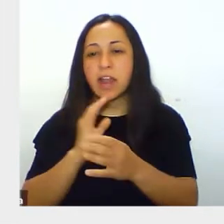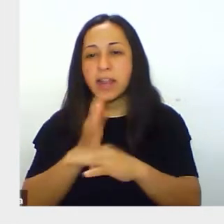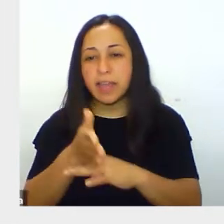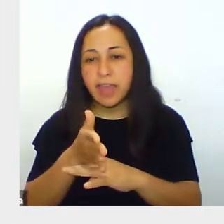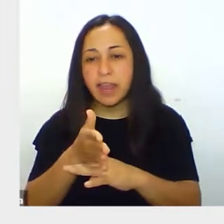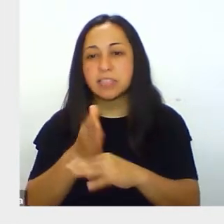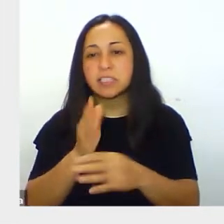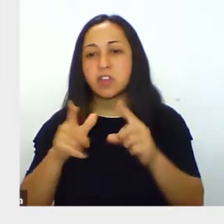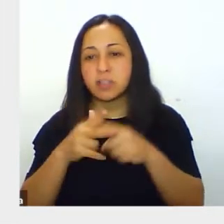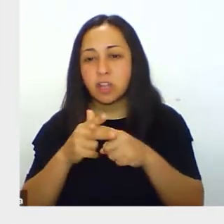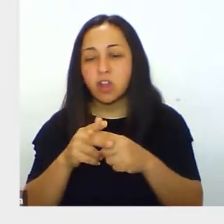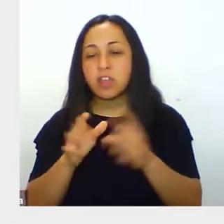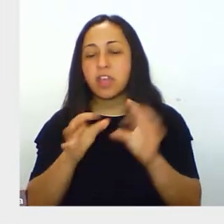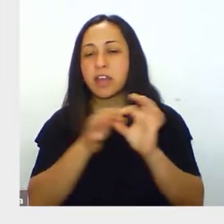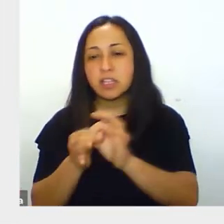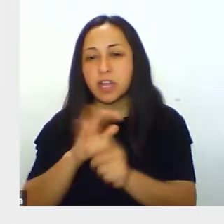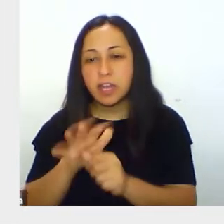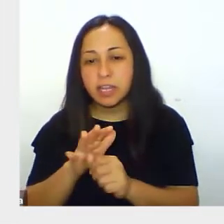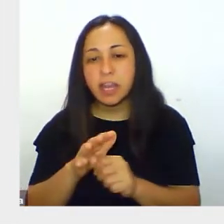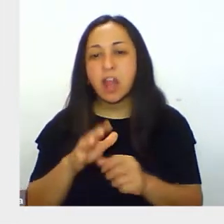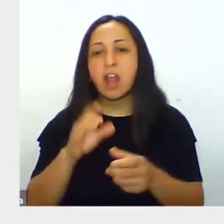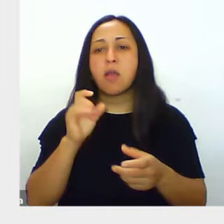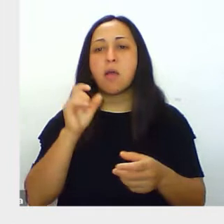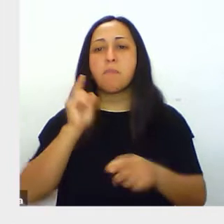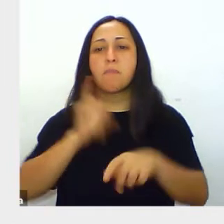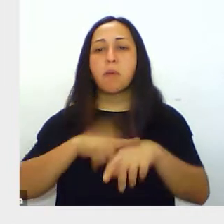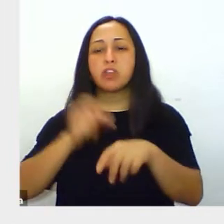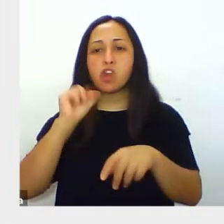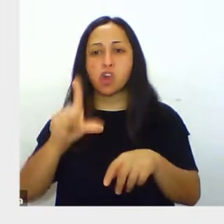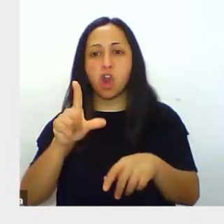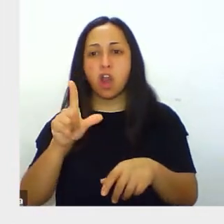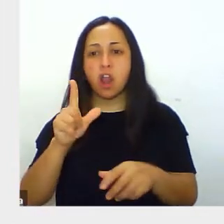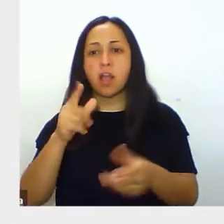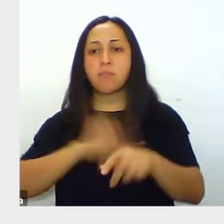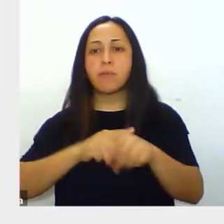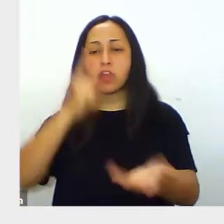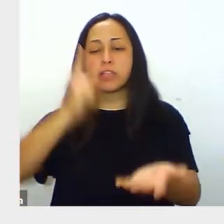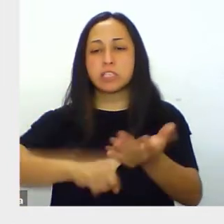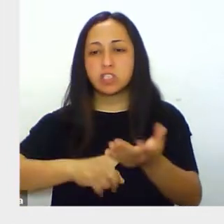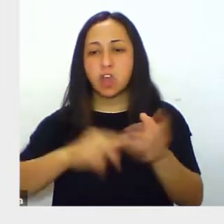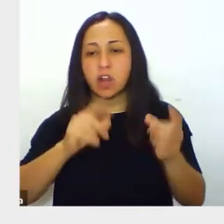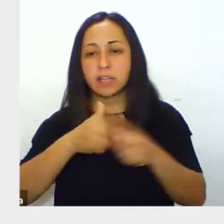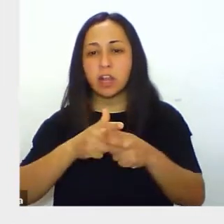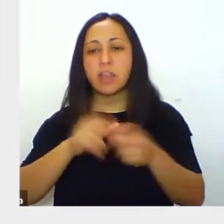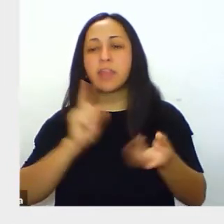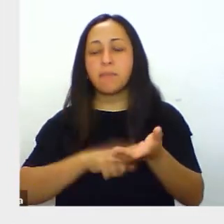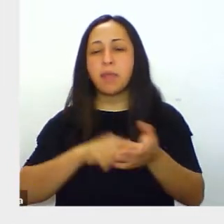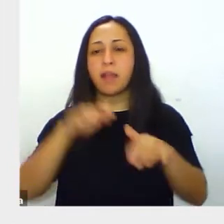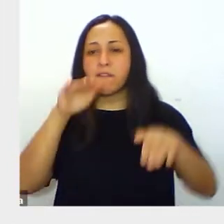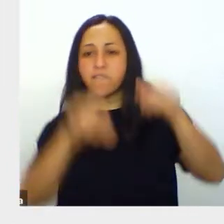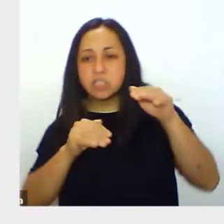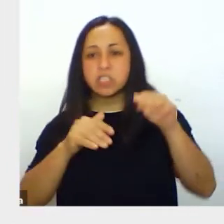también a roles de toma de decisión con respecto a la tecnología, y estuvimos hablando también un poco acerca de la brecha de género con respecto